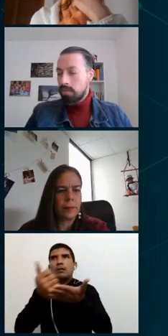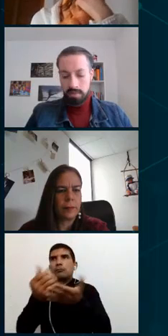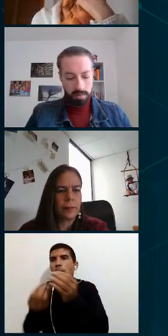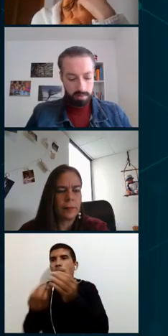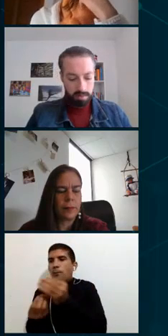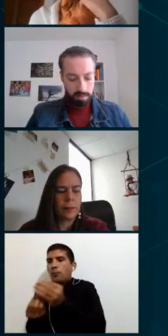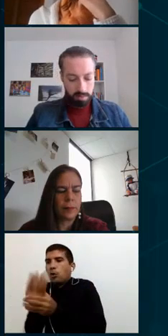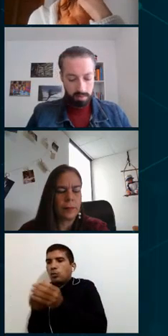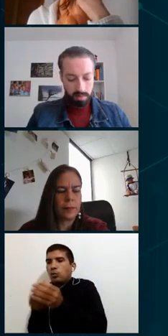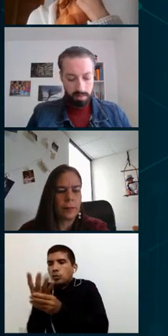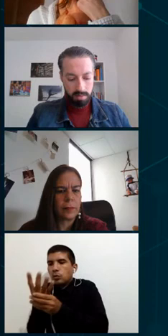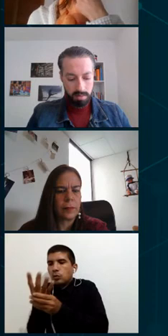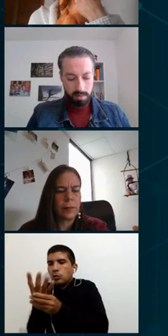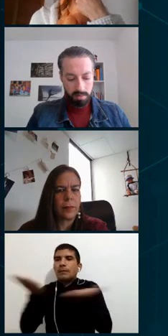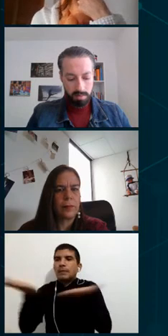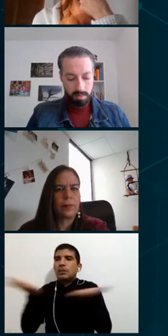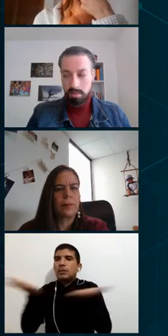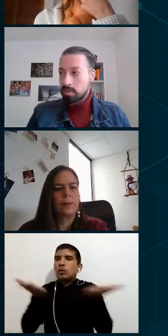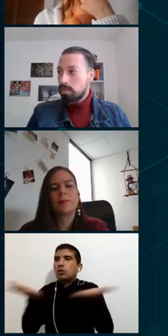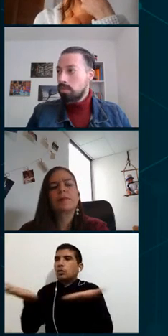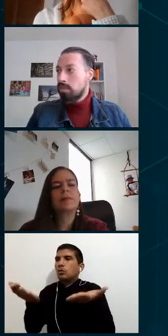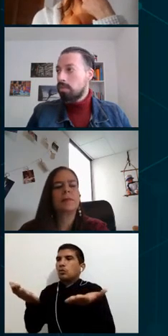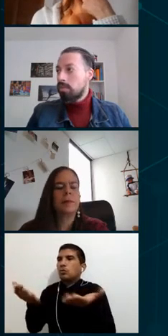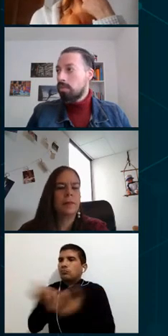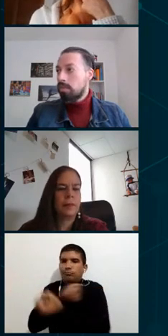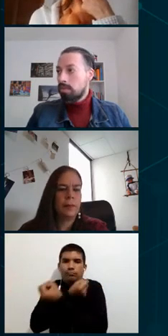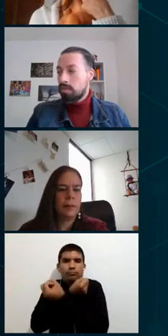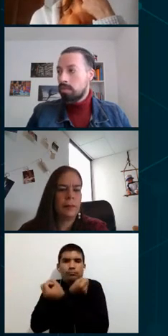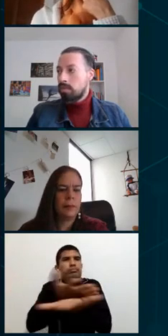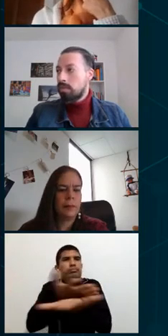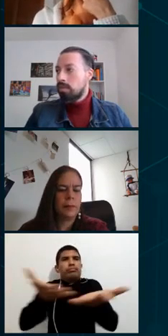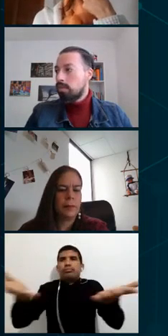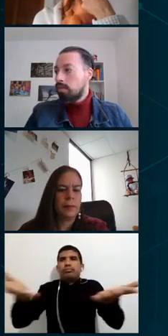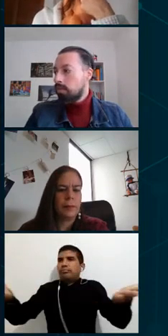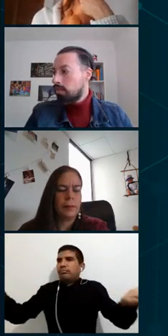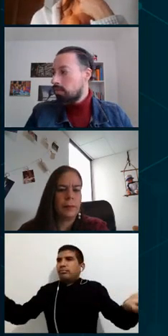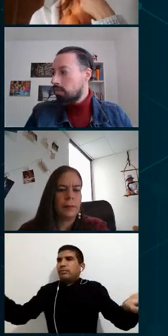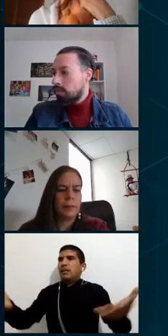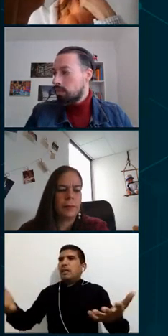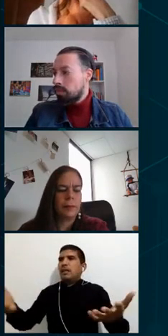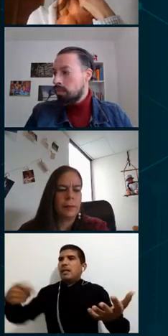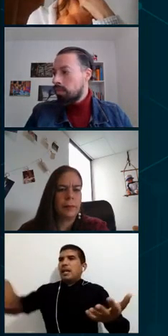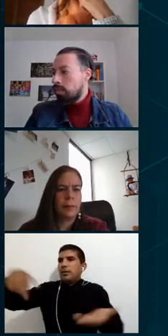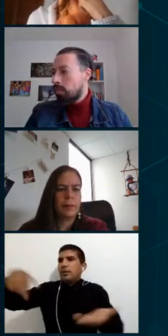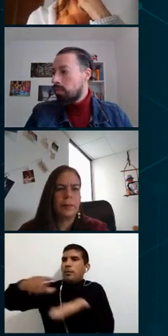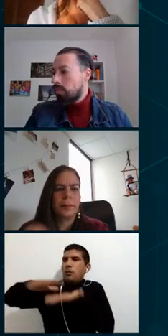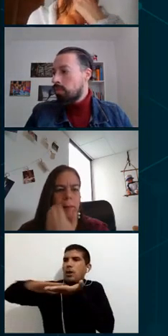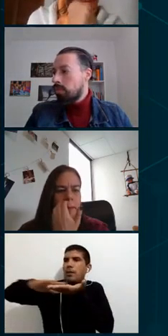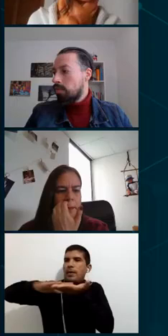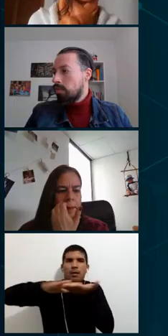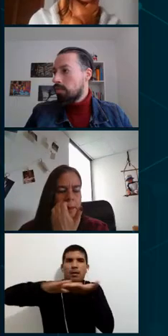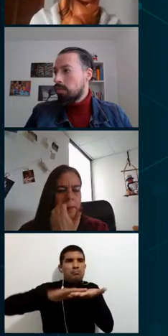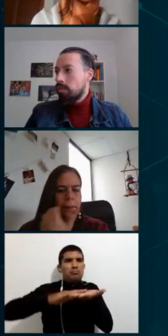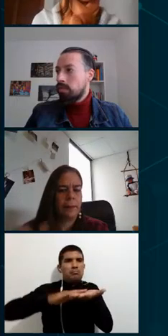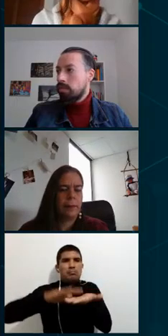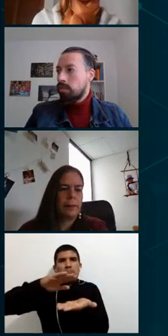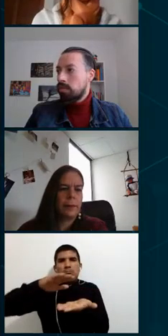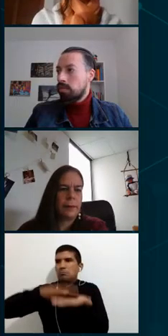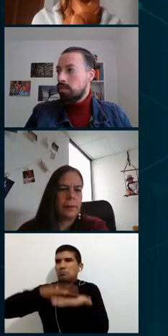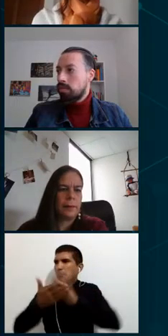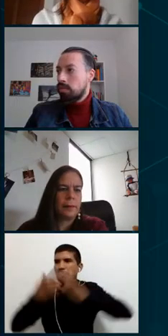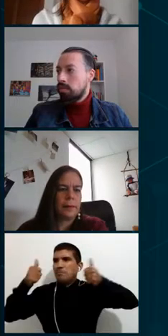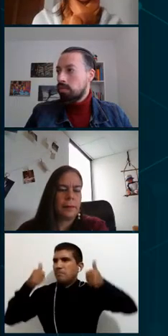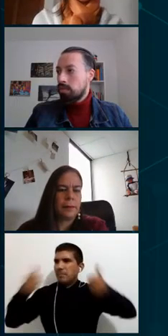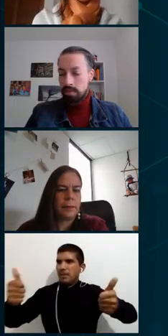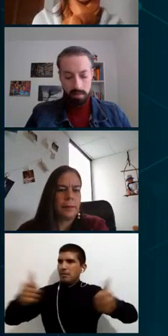Aquí buscamos no enfocarnos mucho en probar la viabilidad tecnológica, más como el interés de los